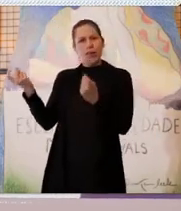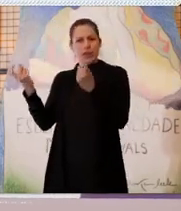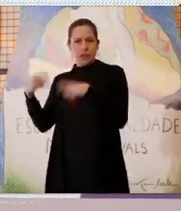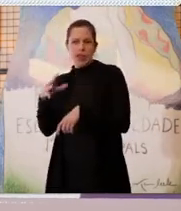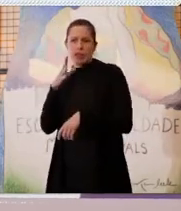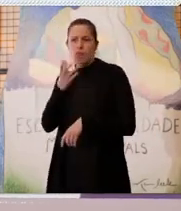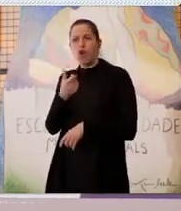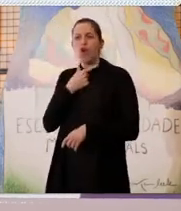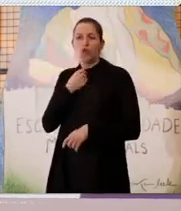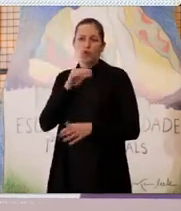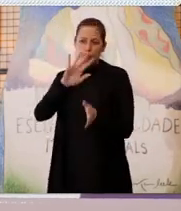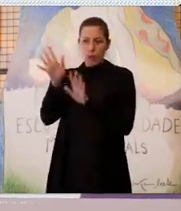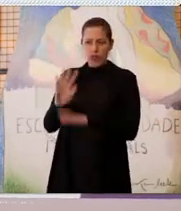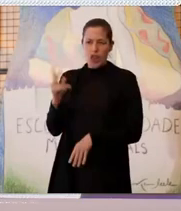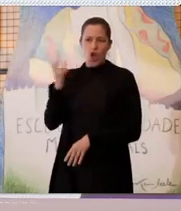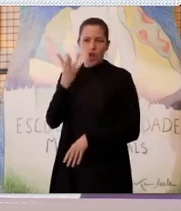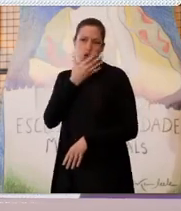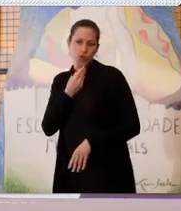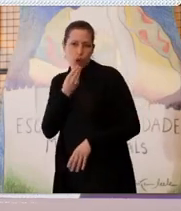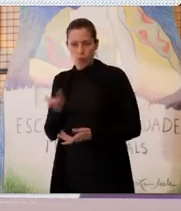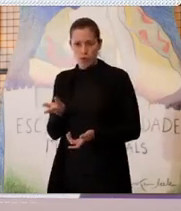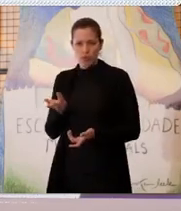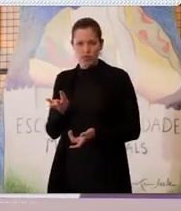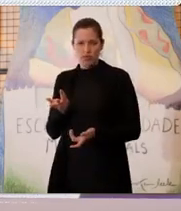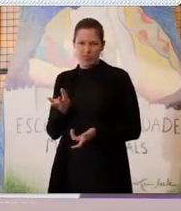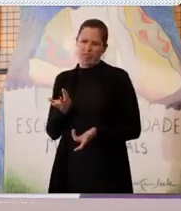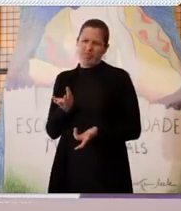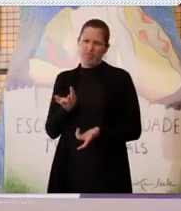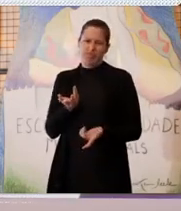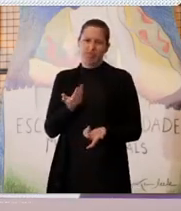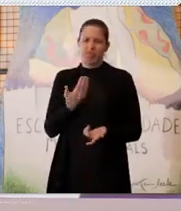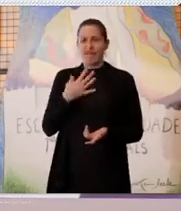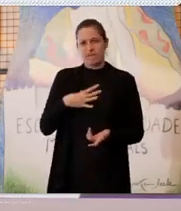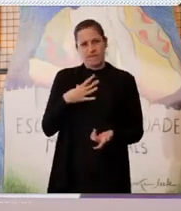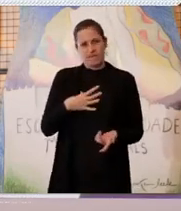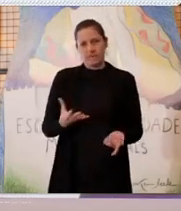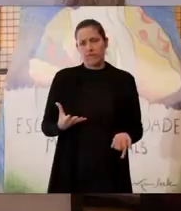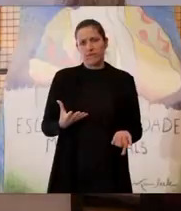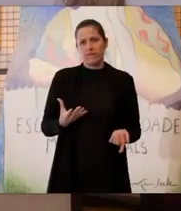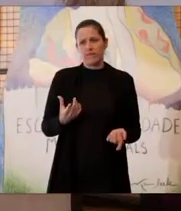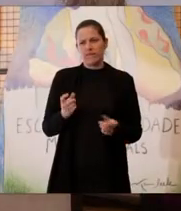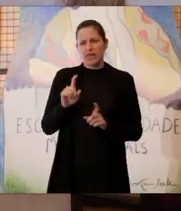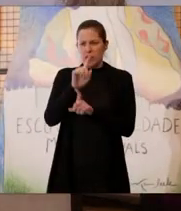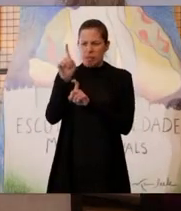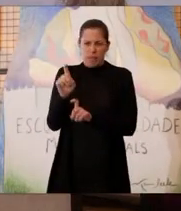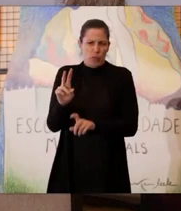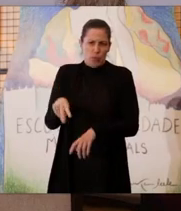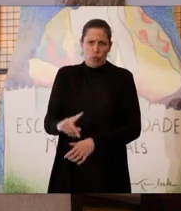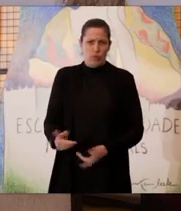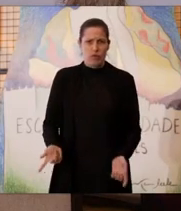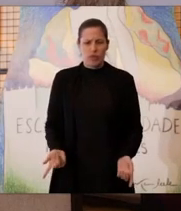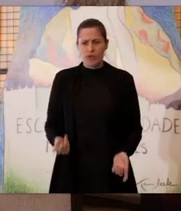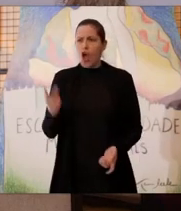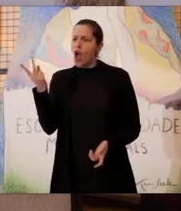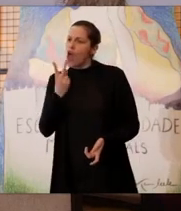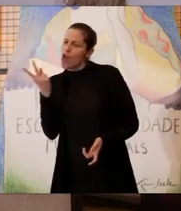sé lo mismo porque ustedes los dos son guapos sabes que les faltó decir eso Ustedes han quedado porque son se llevan bien no porque son de la misma edad sus